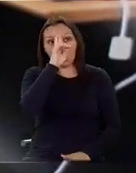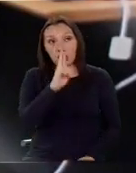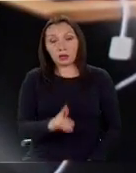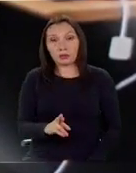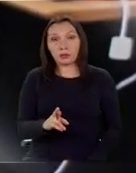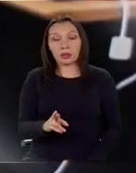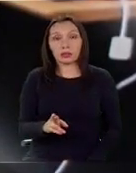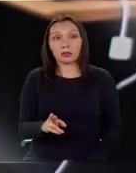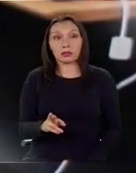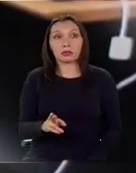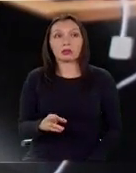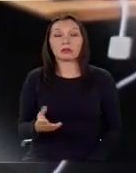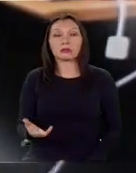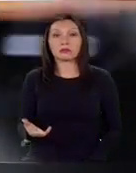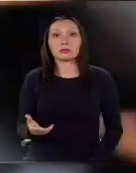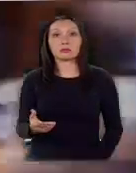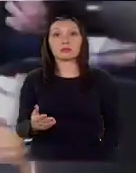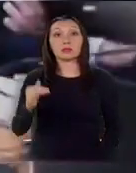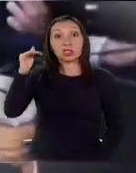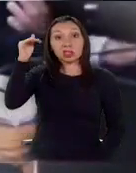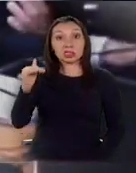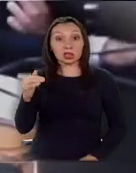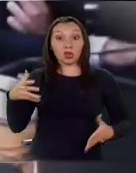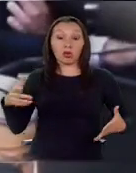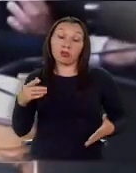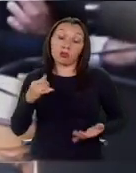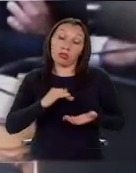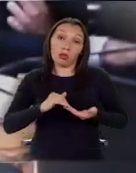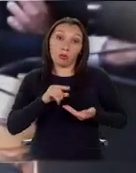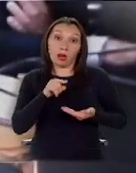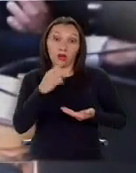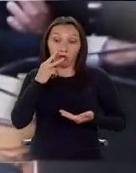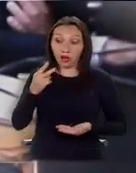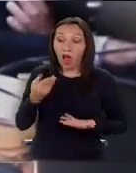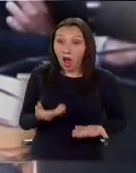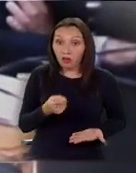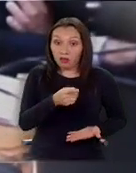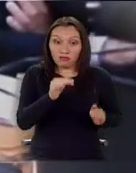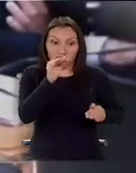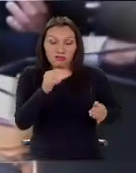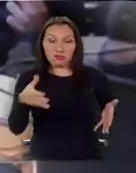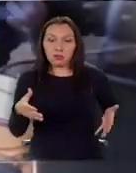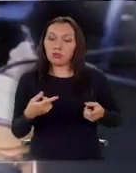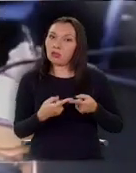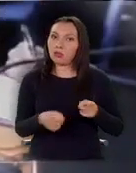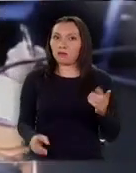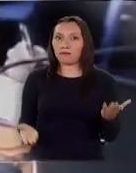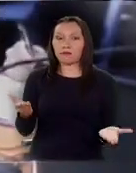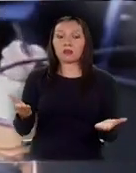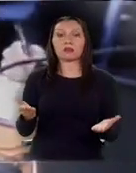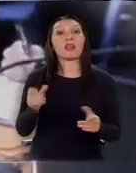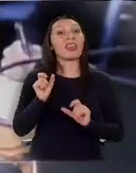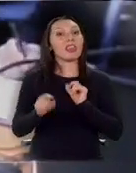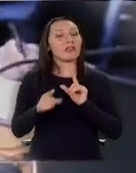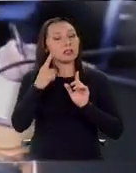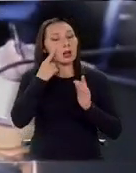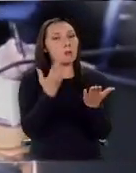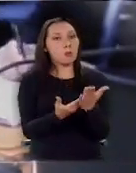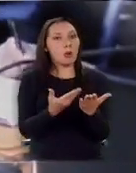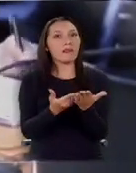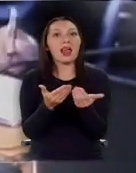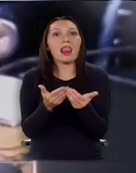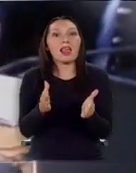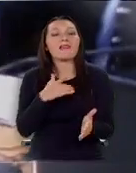invitado, él es chico y gordo. ¿Será esta la prueba testimonial más clara que tiene la defensa para lograr conseguir la libertad